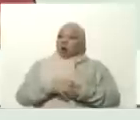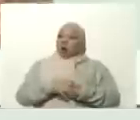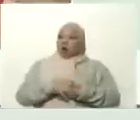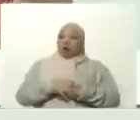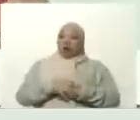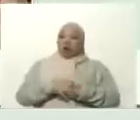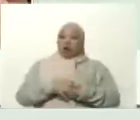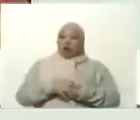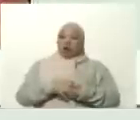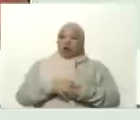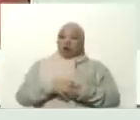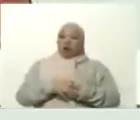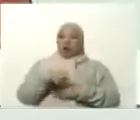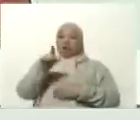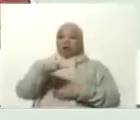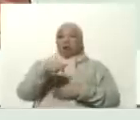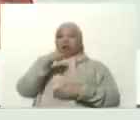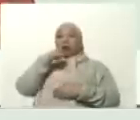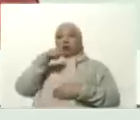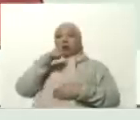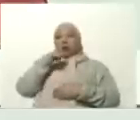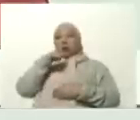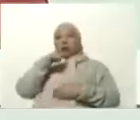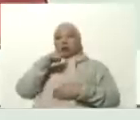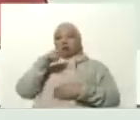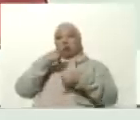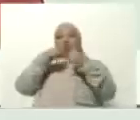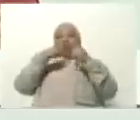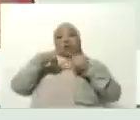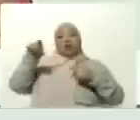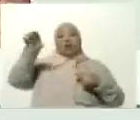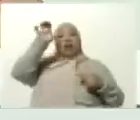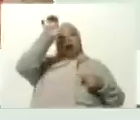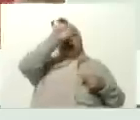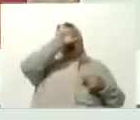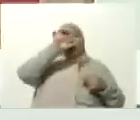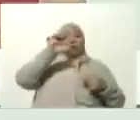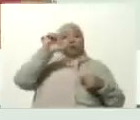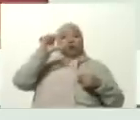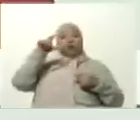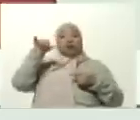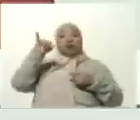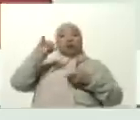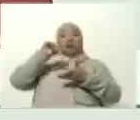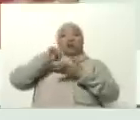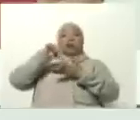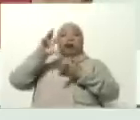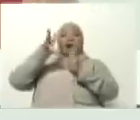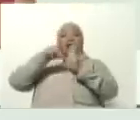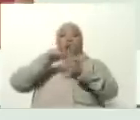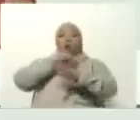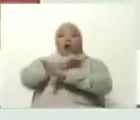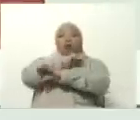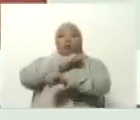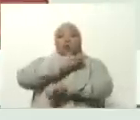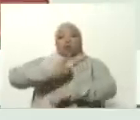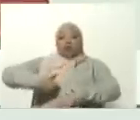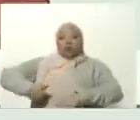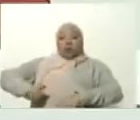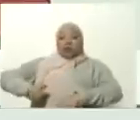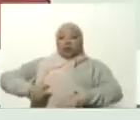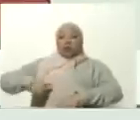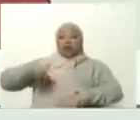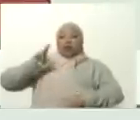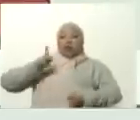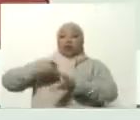Mire, a Libia, a Irak, como ellos lograron desalojar del poder a los presidentes que estaban al